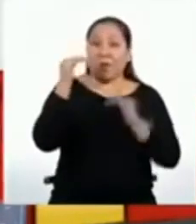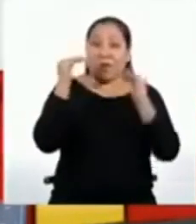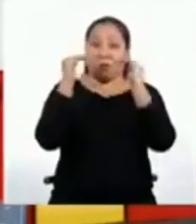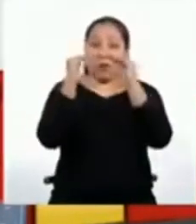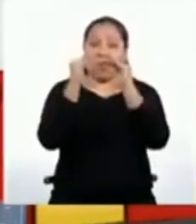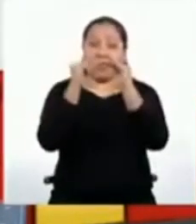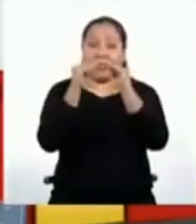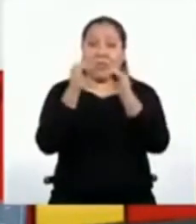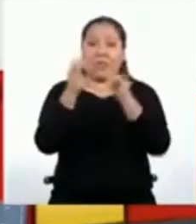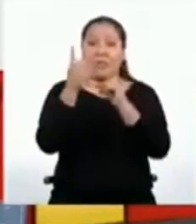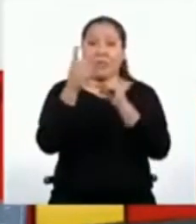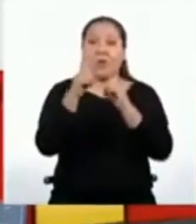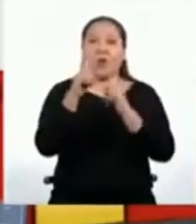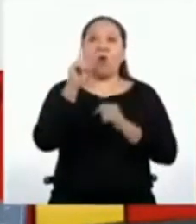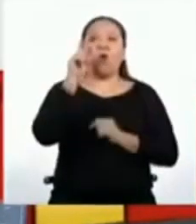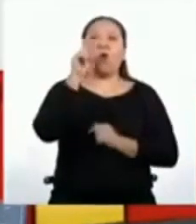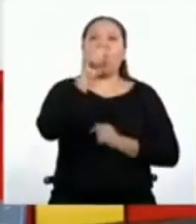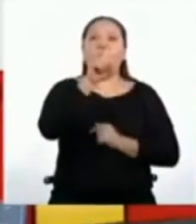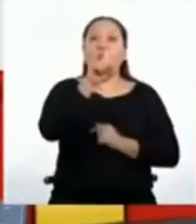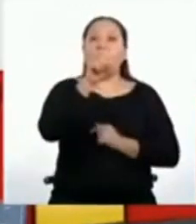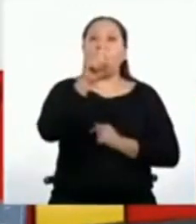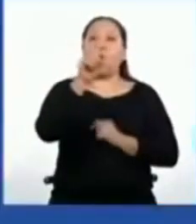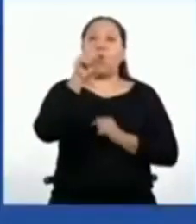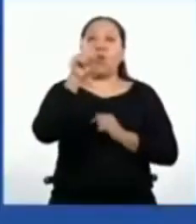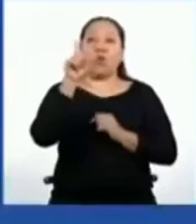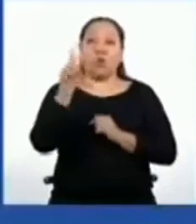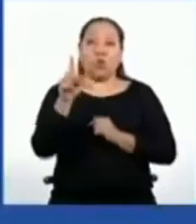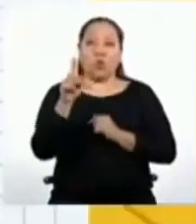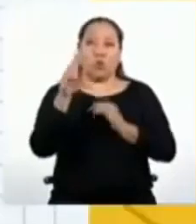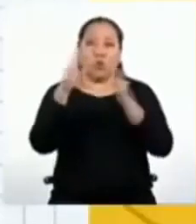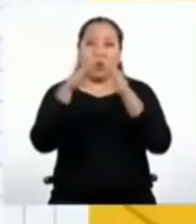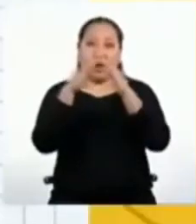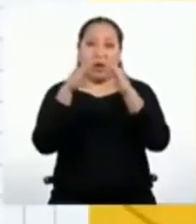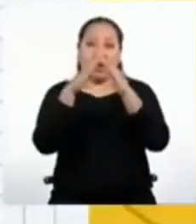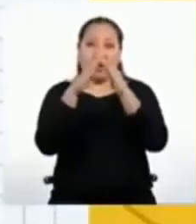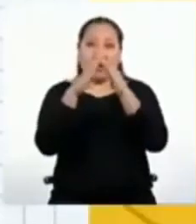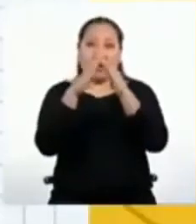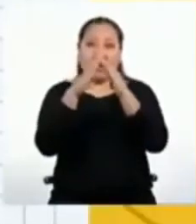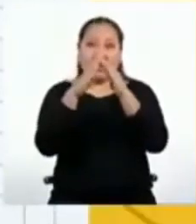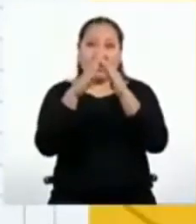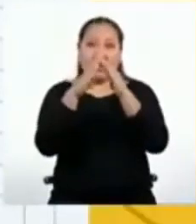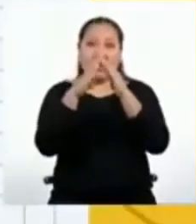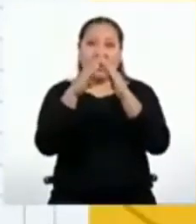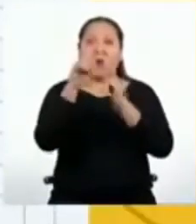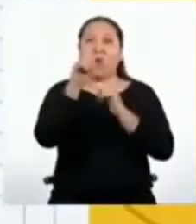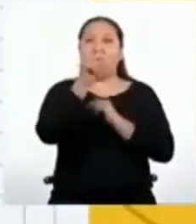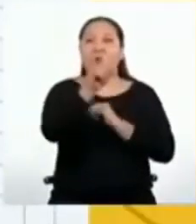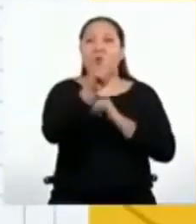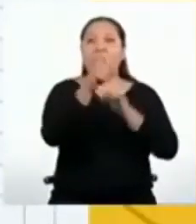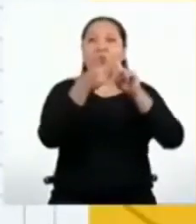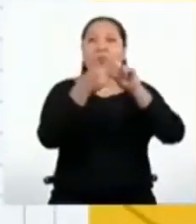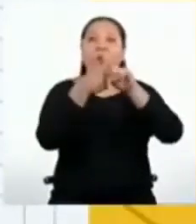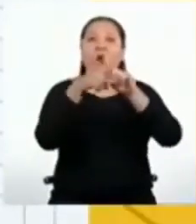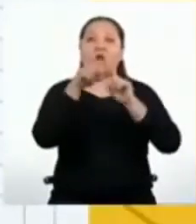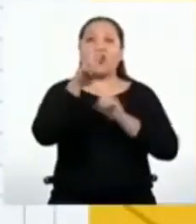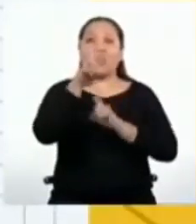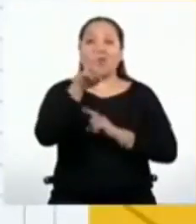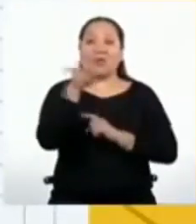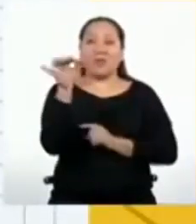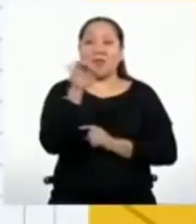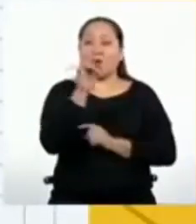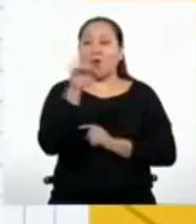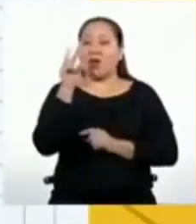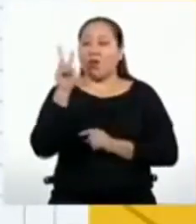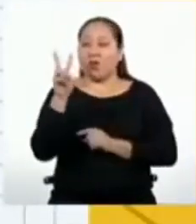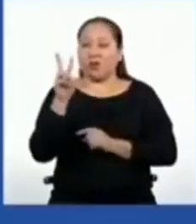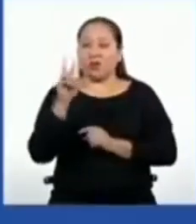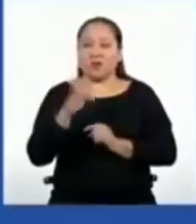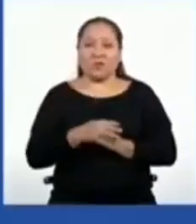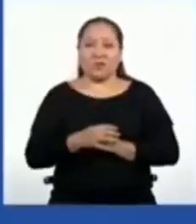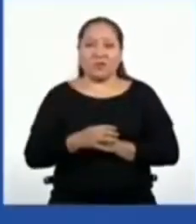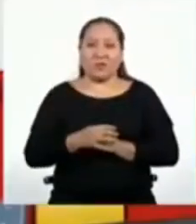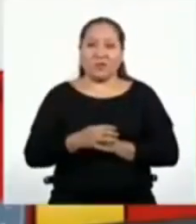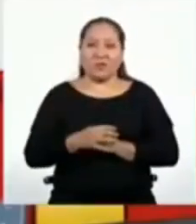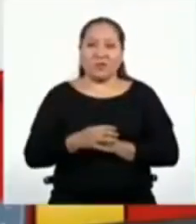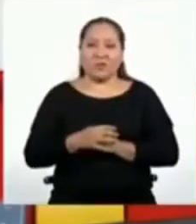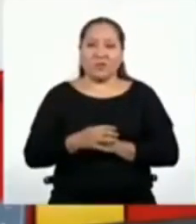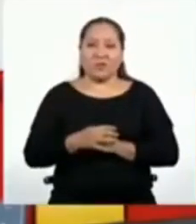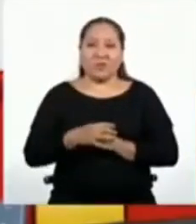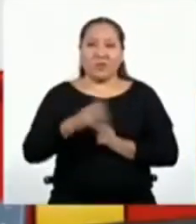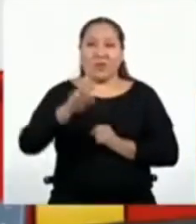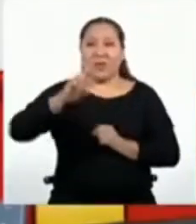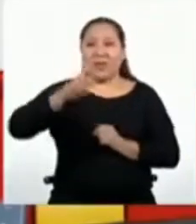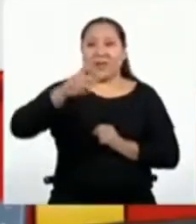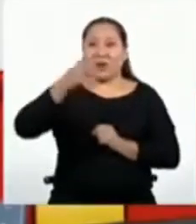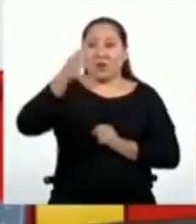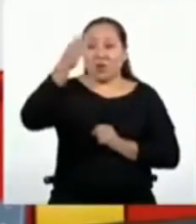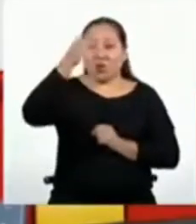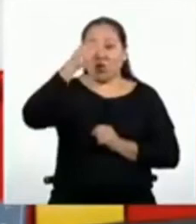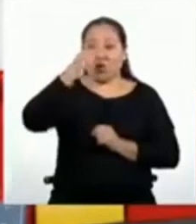cima, tenemos un par de naipes. 1 por 2 es igual a 2 naipes. Para